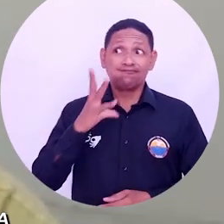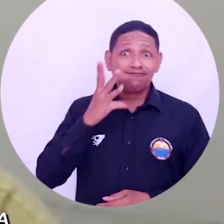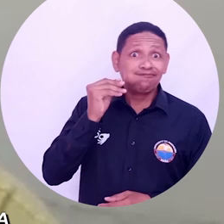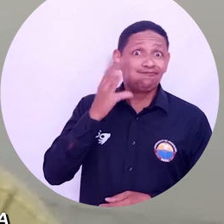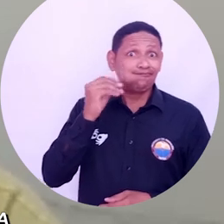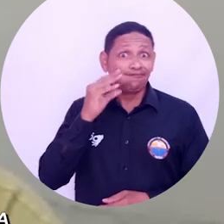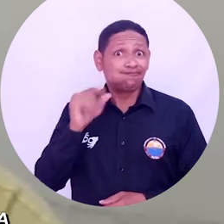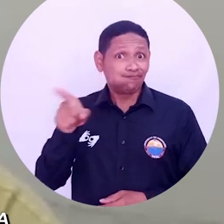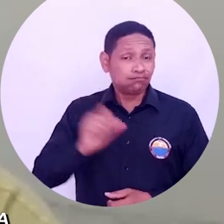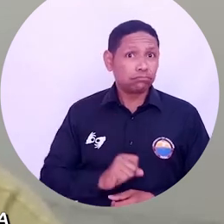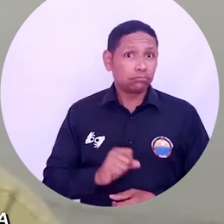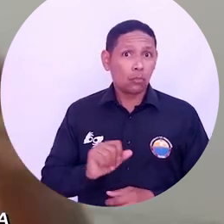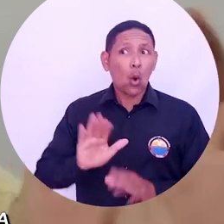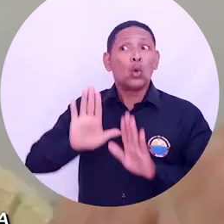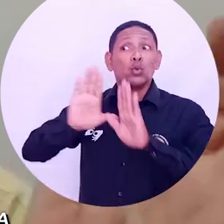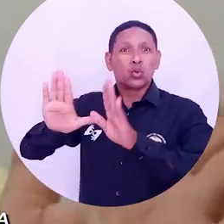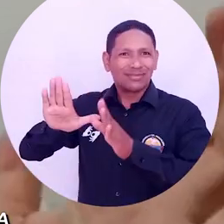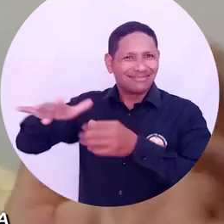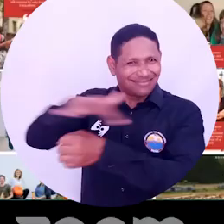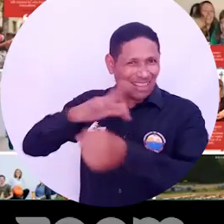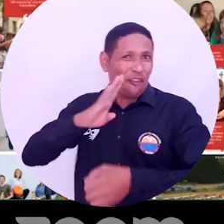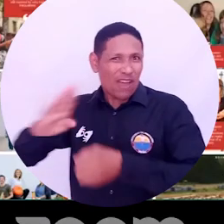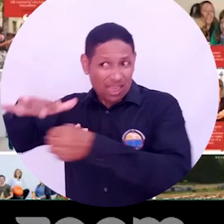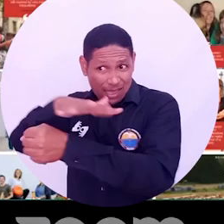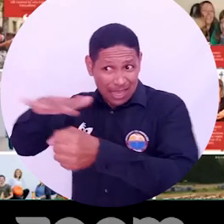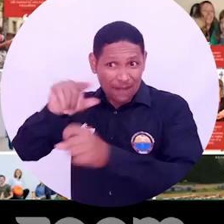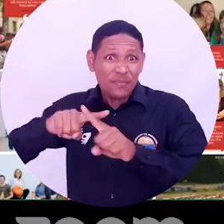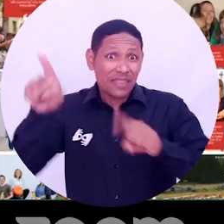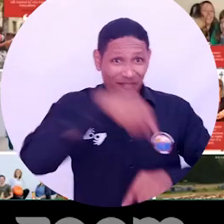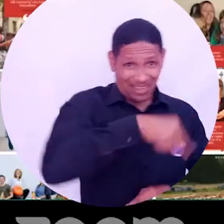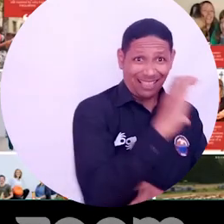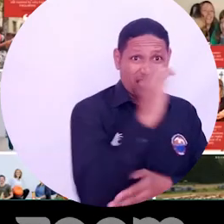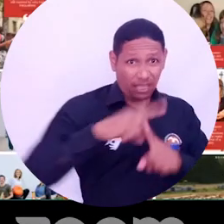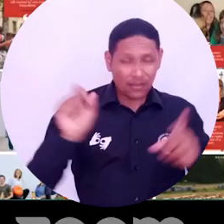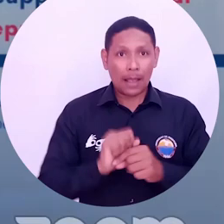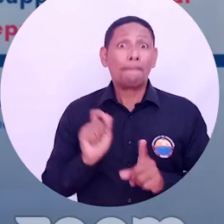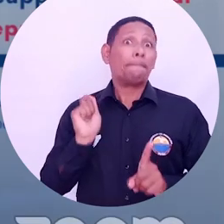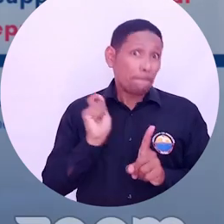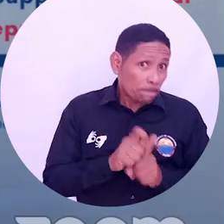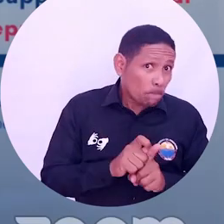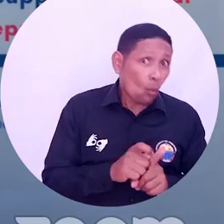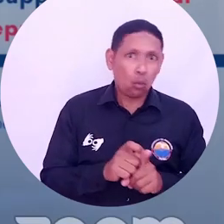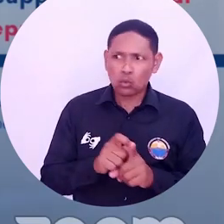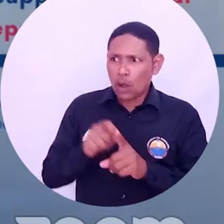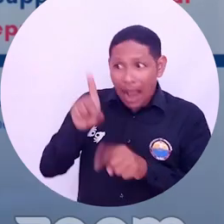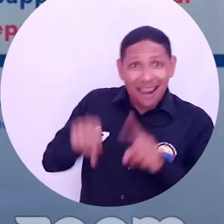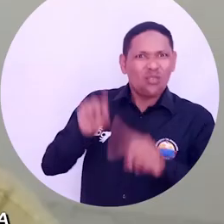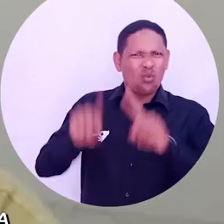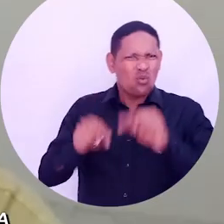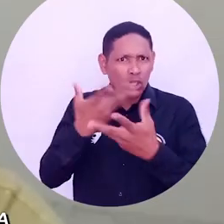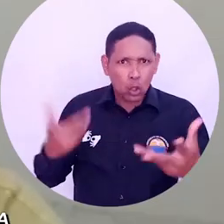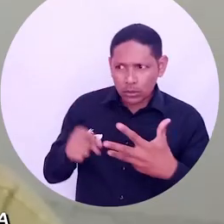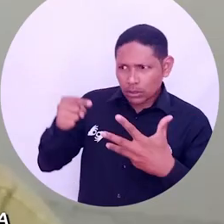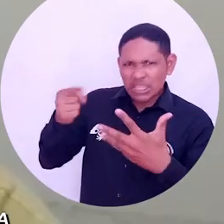bien el ecosistema de Bélgica es muy diferente al ecosistema colombiano, definitivamente hay